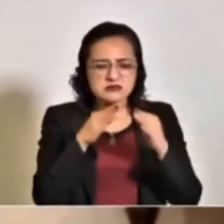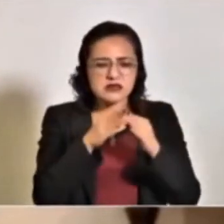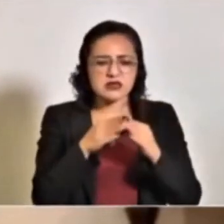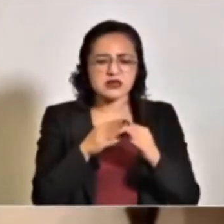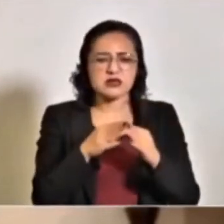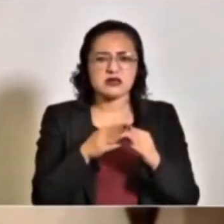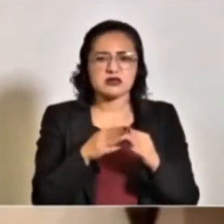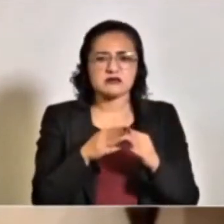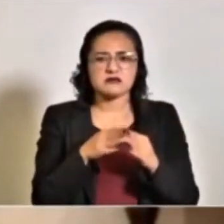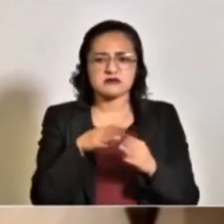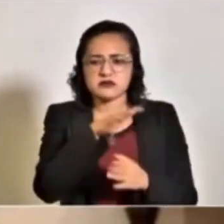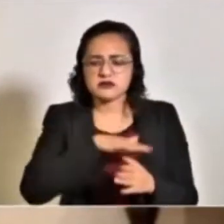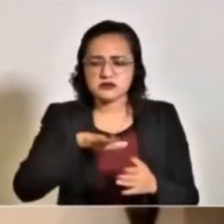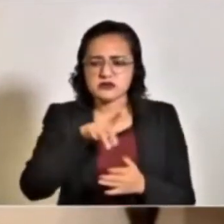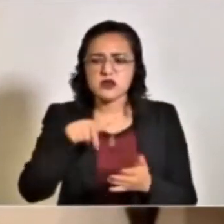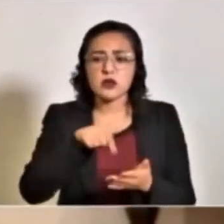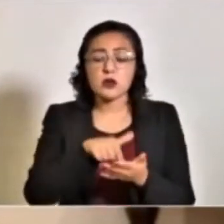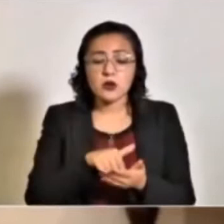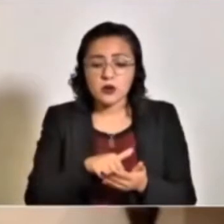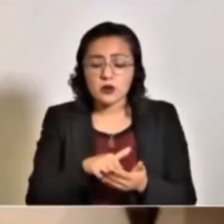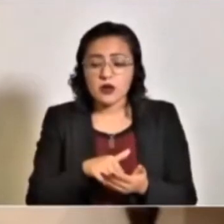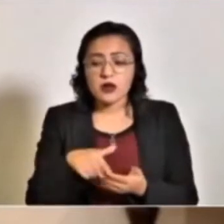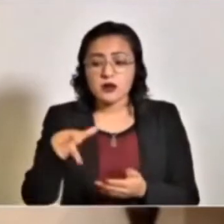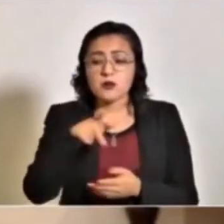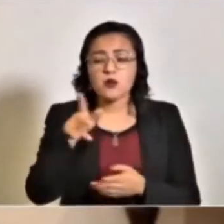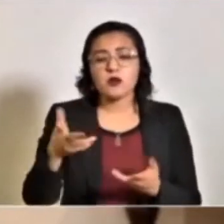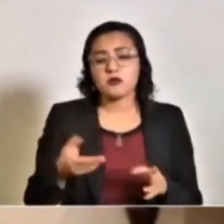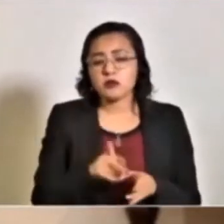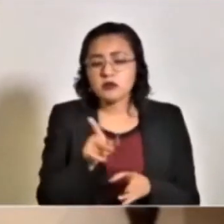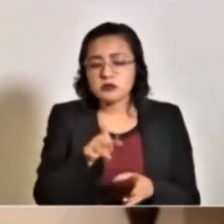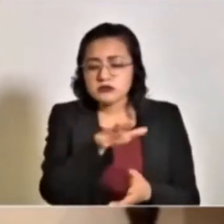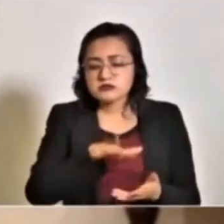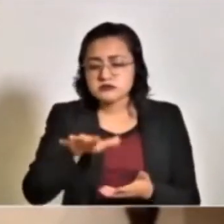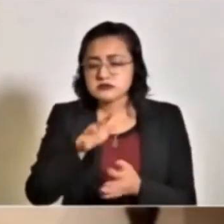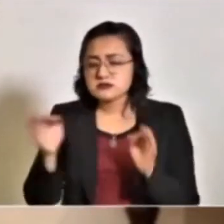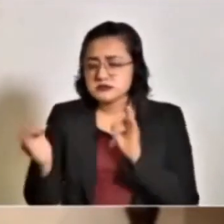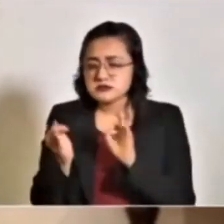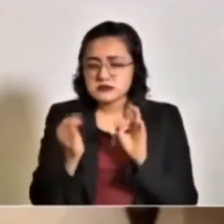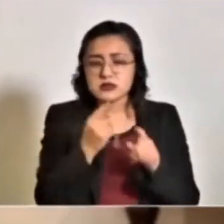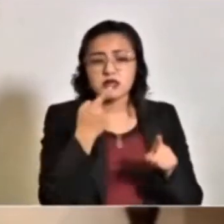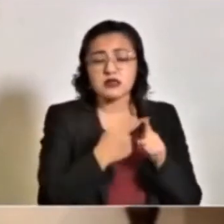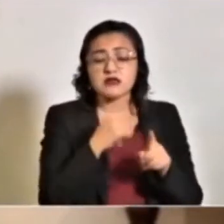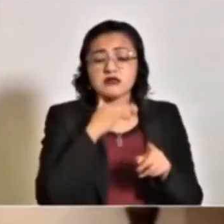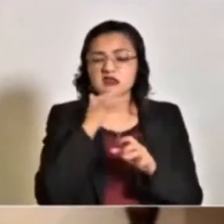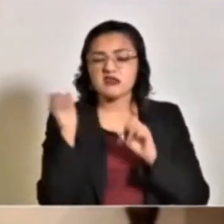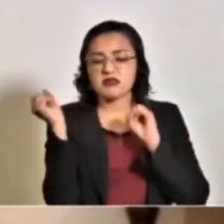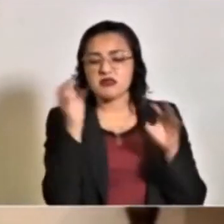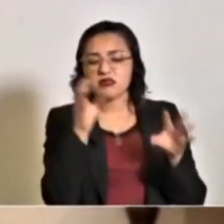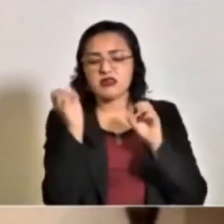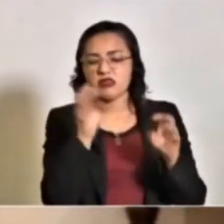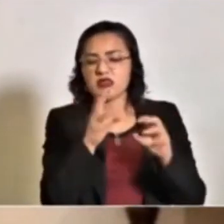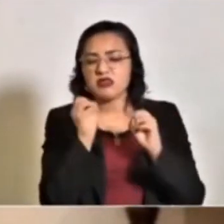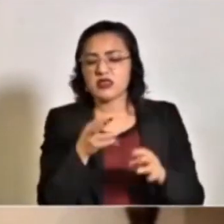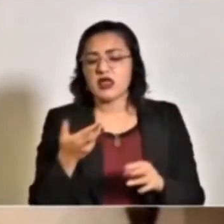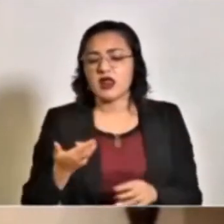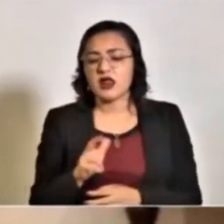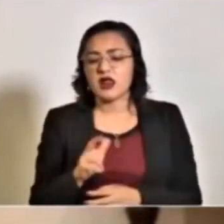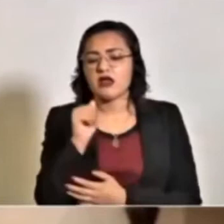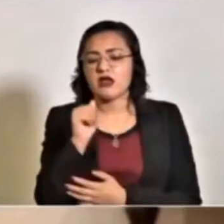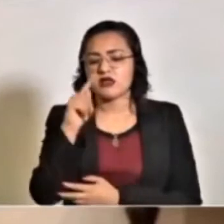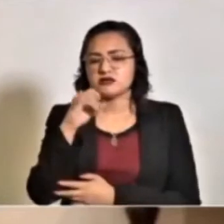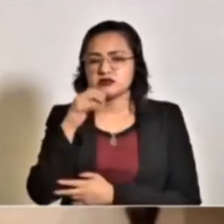poblaciones poblaciones que contaminan las aguas del río turia